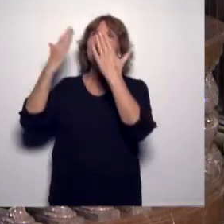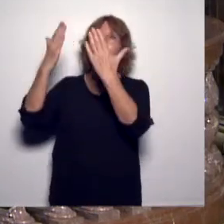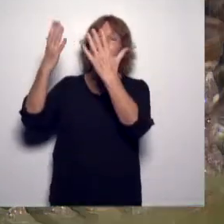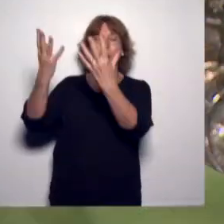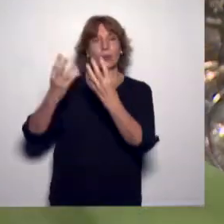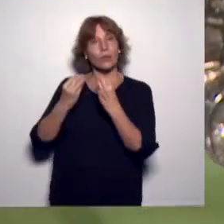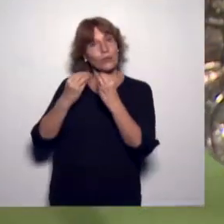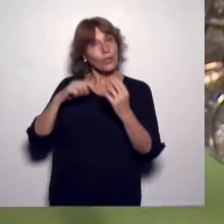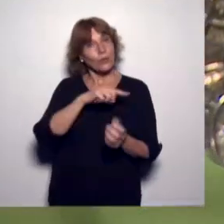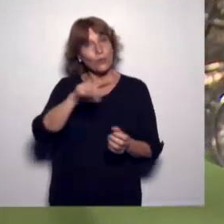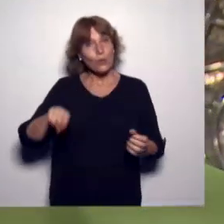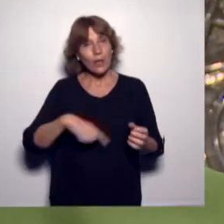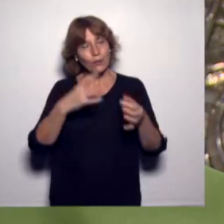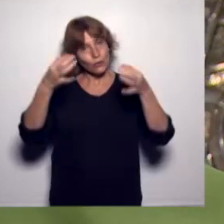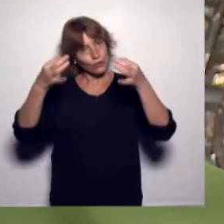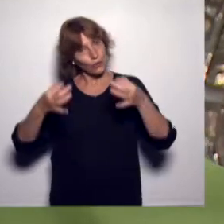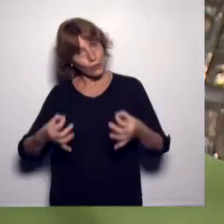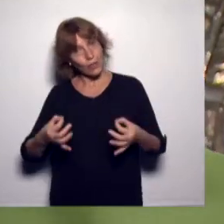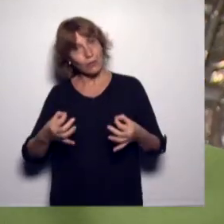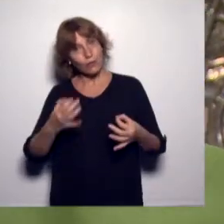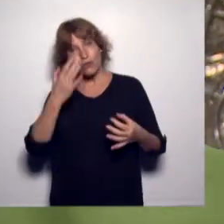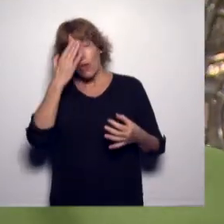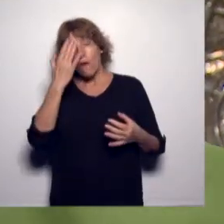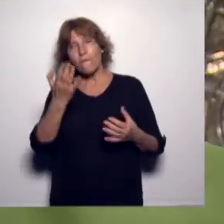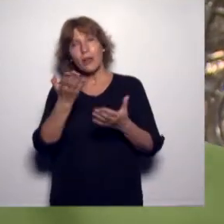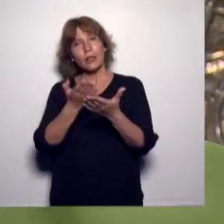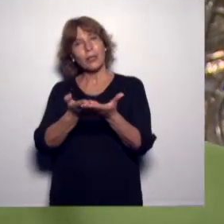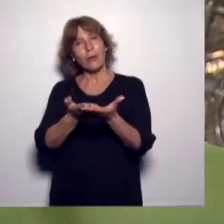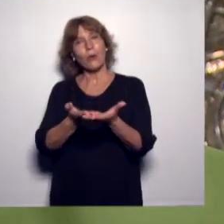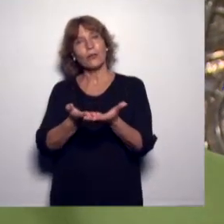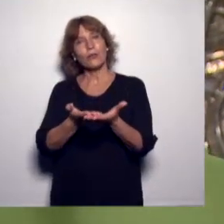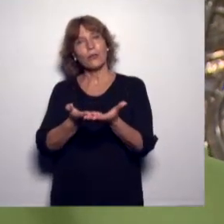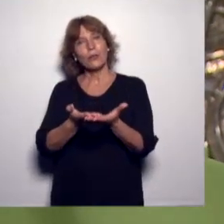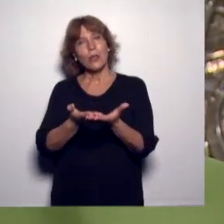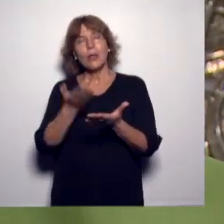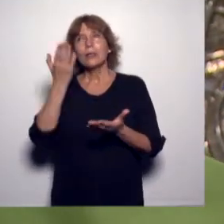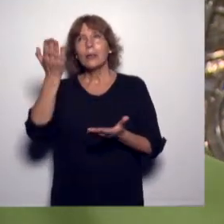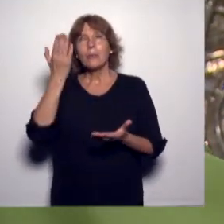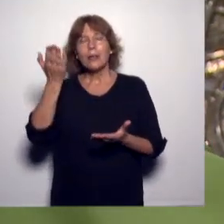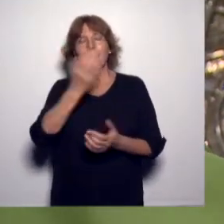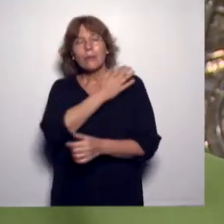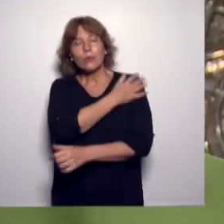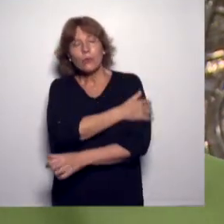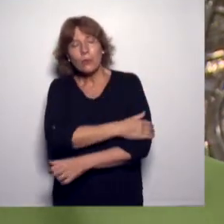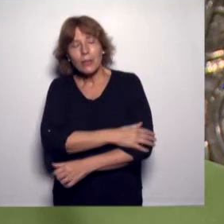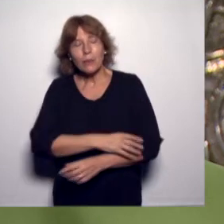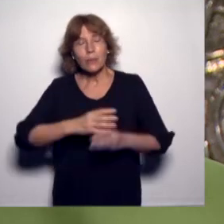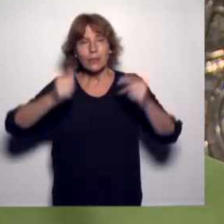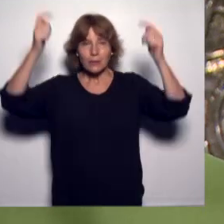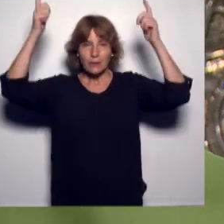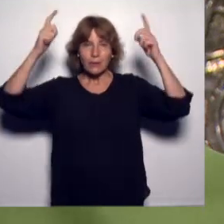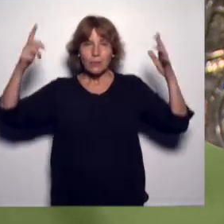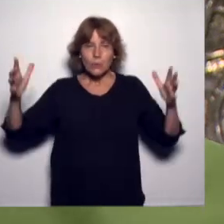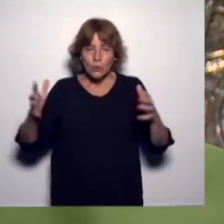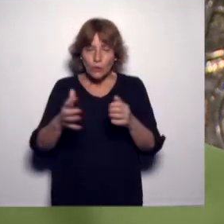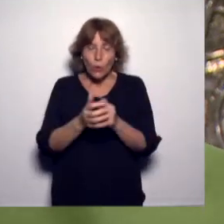haces dignos de servirte en tu presencia. Te pedimos humildemente que el Espíritu Santo congregue en la unidad